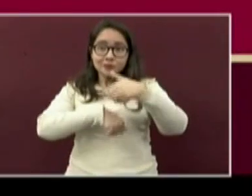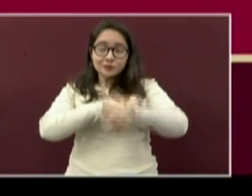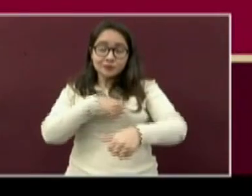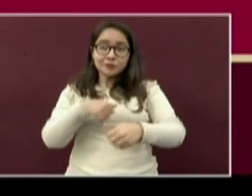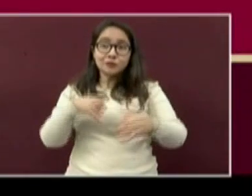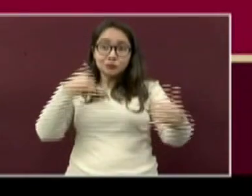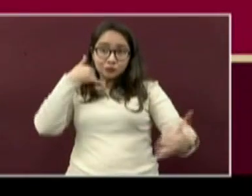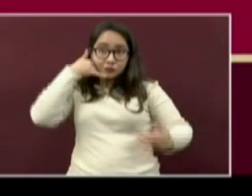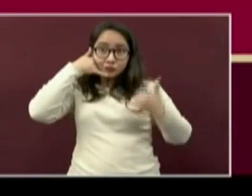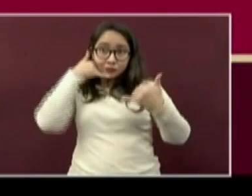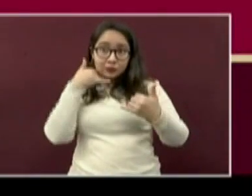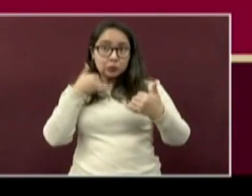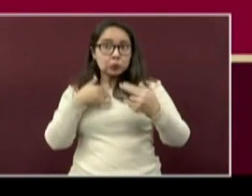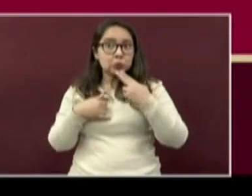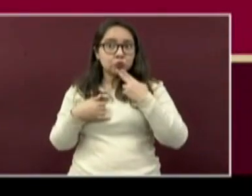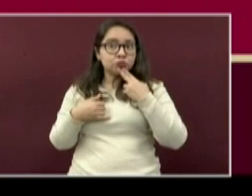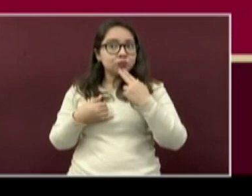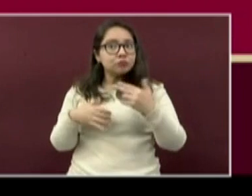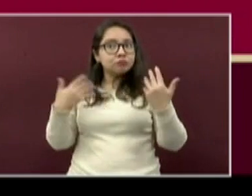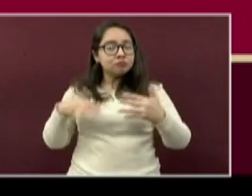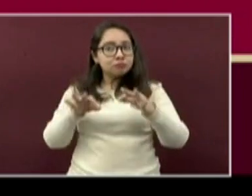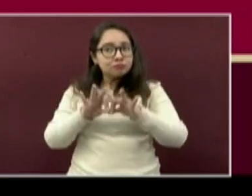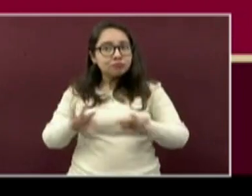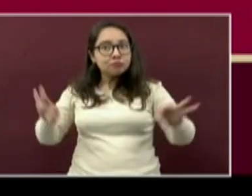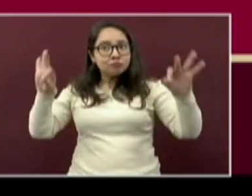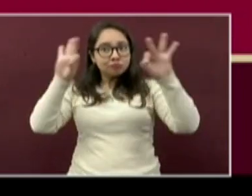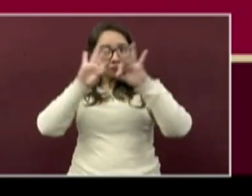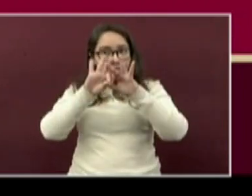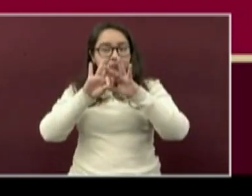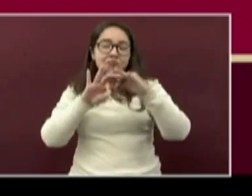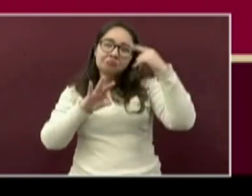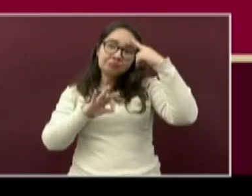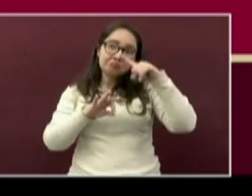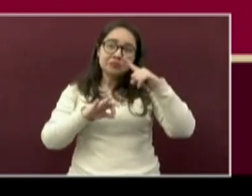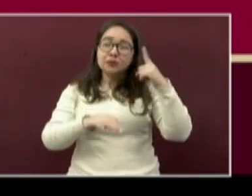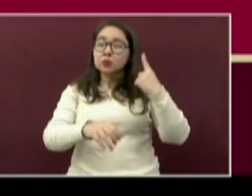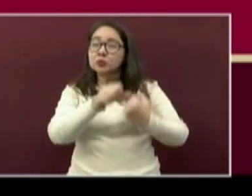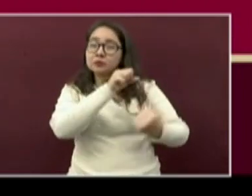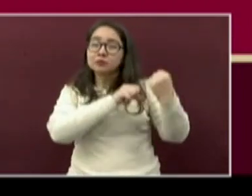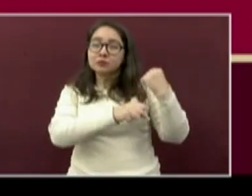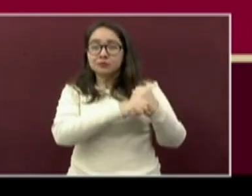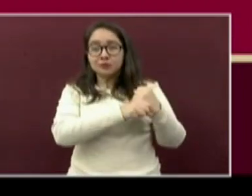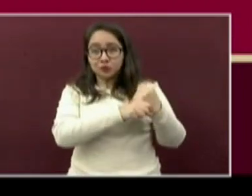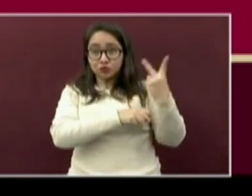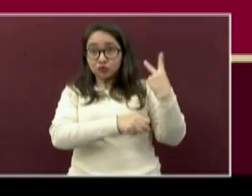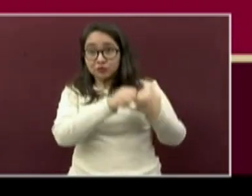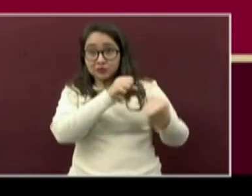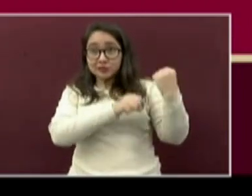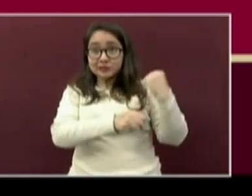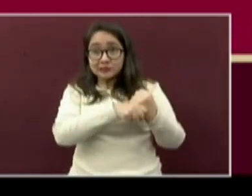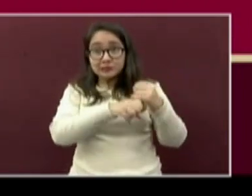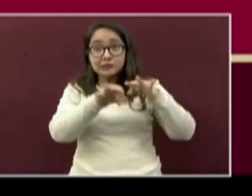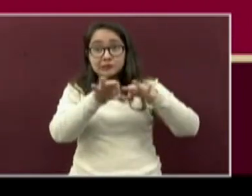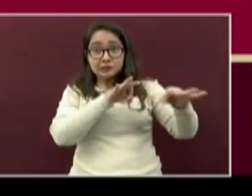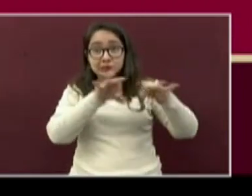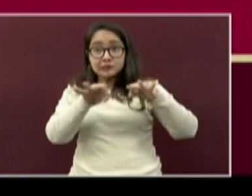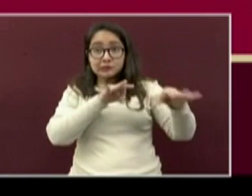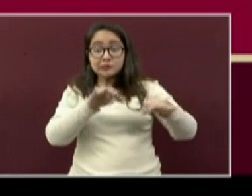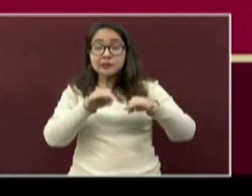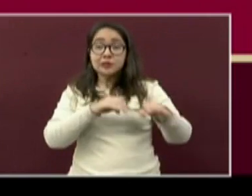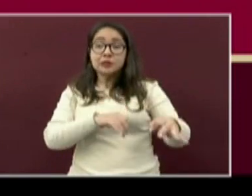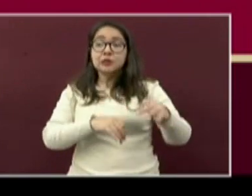atención que ha sido muy útil para toda nuestra población durante prácticamente todo estos dos años de trabajo el